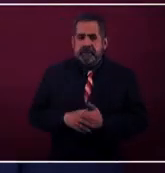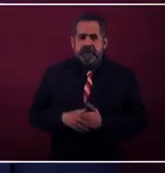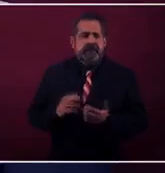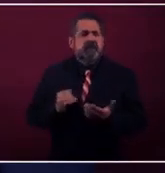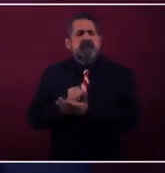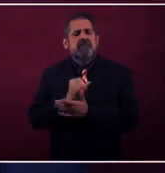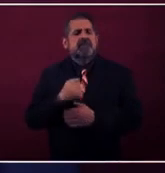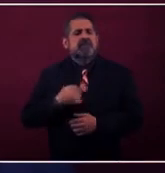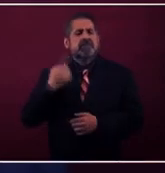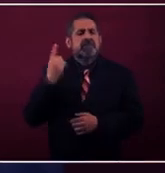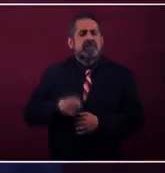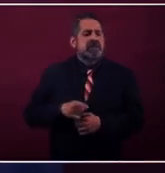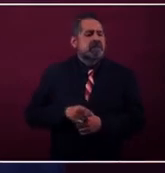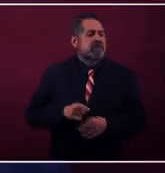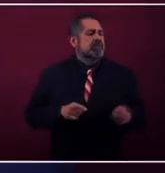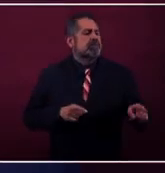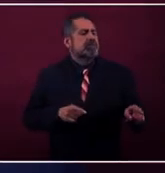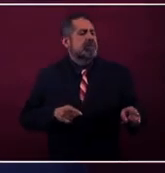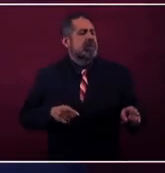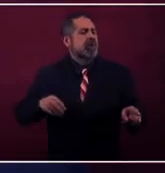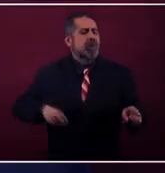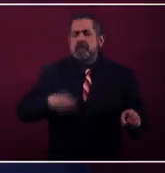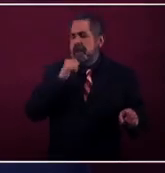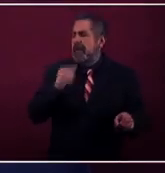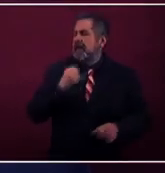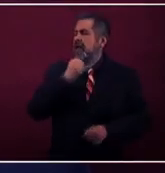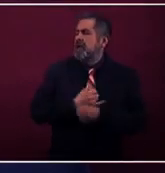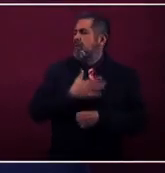decir es una injusticia